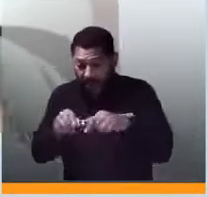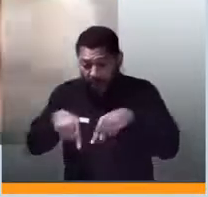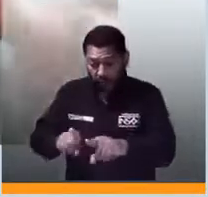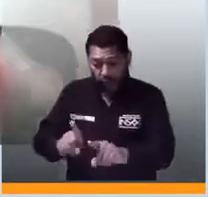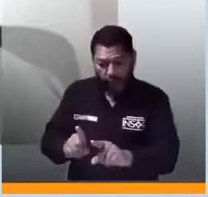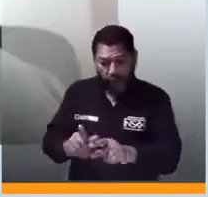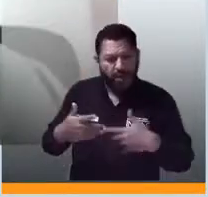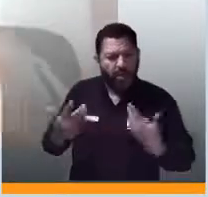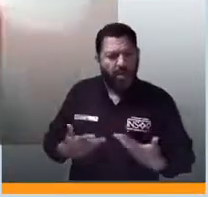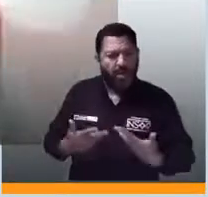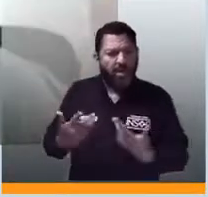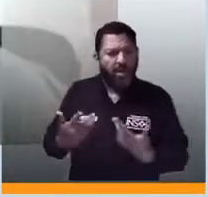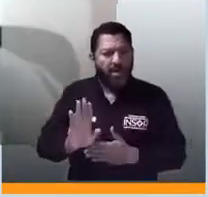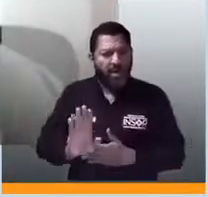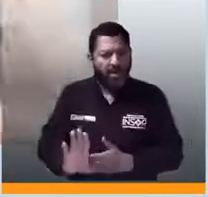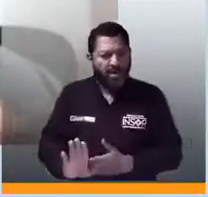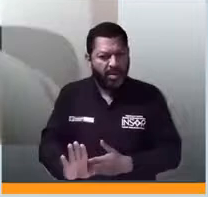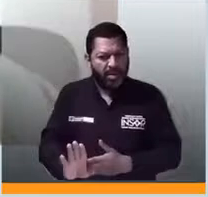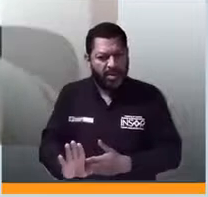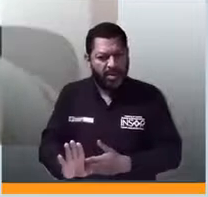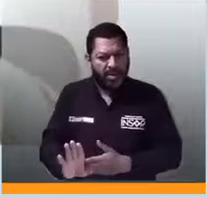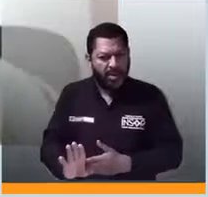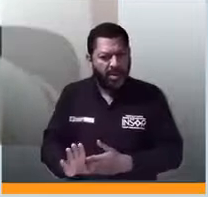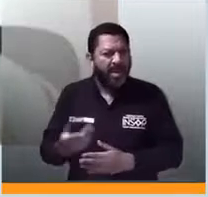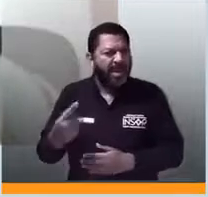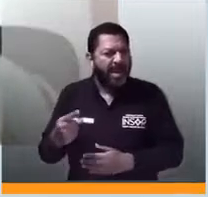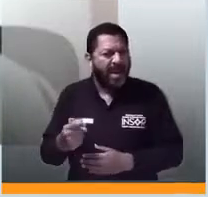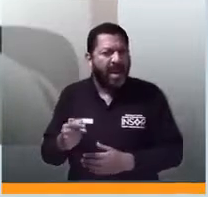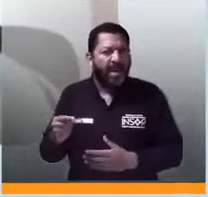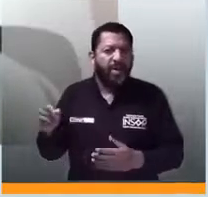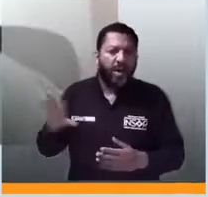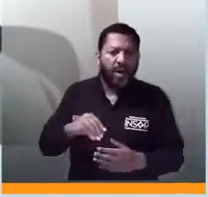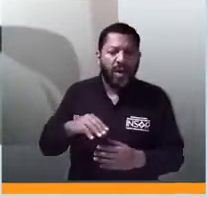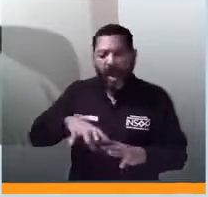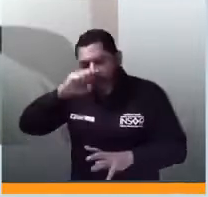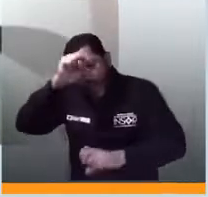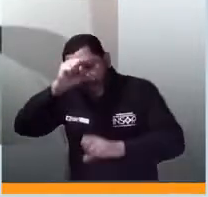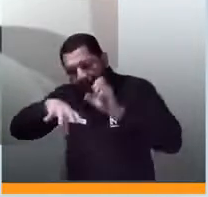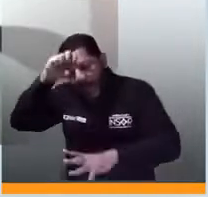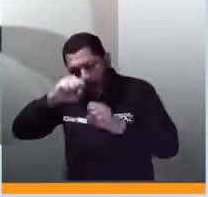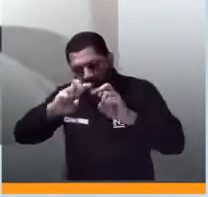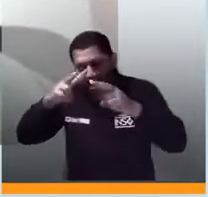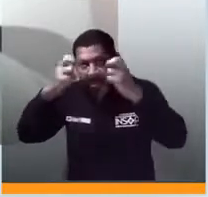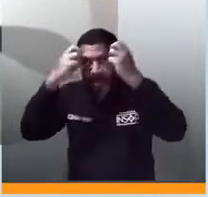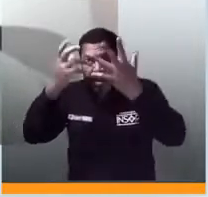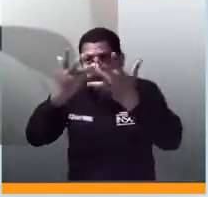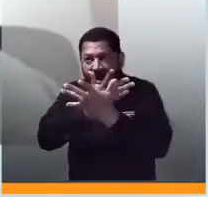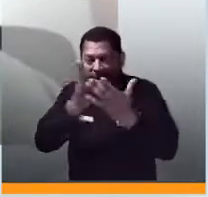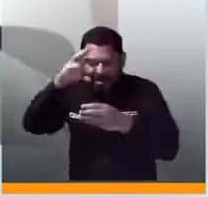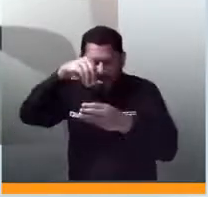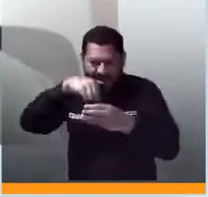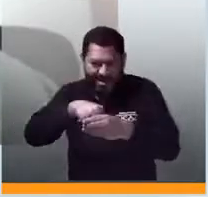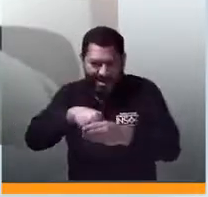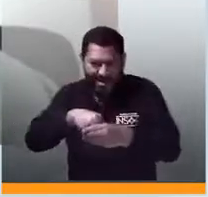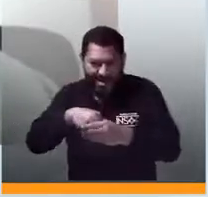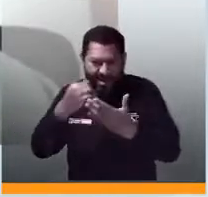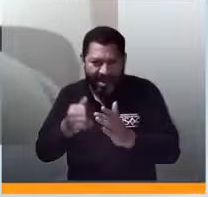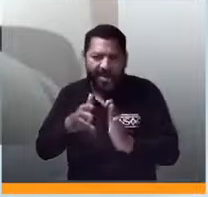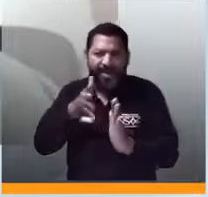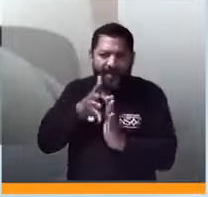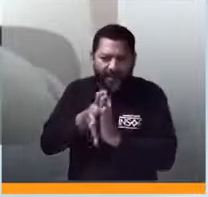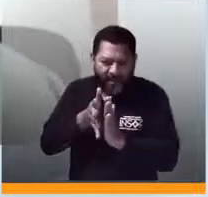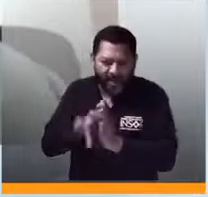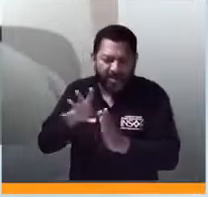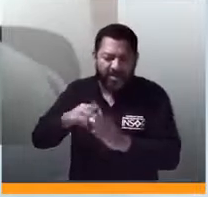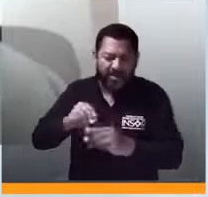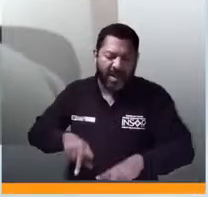no solamente desde lo que significan todas las apropiaciones de conocimiento en su perspectiva de aprendizaje y formación a lo